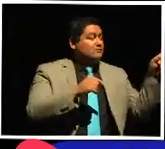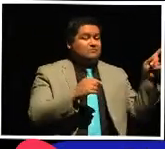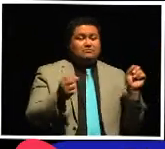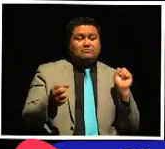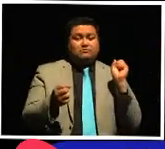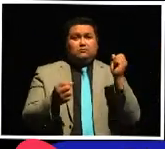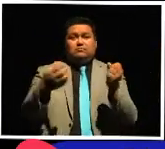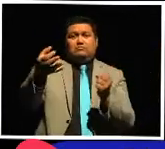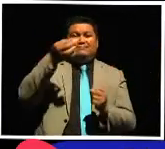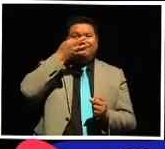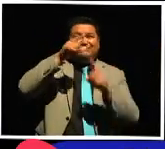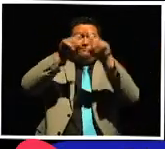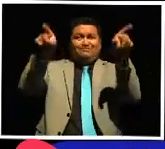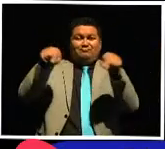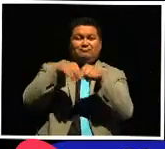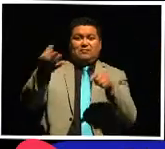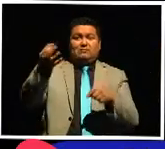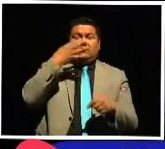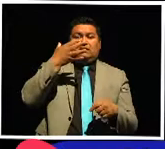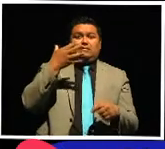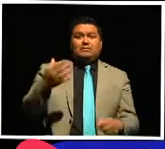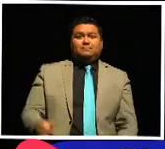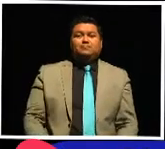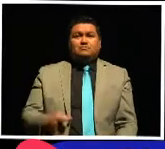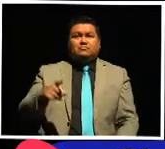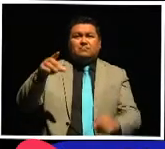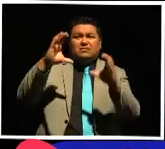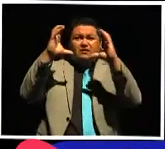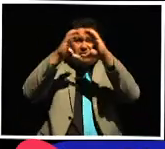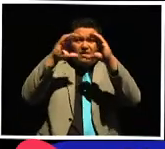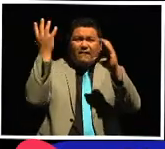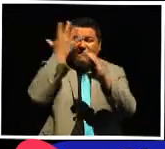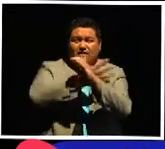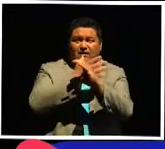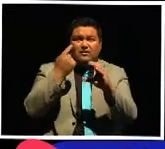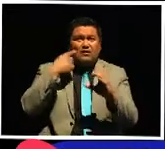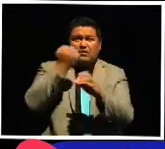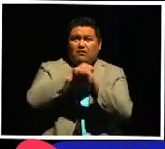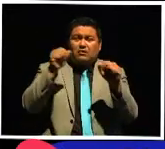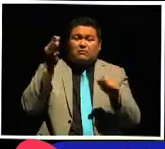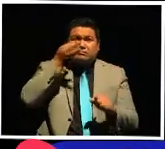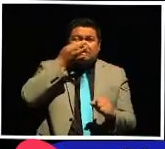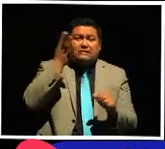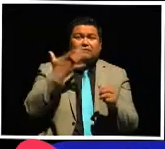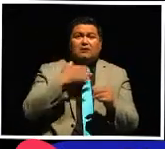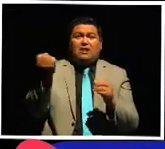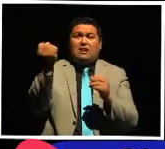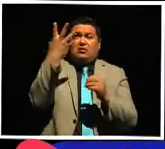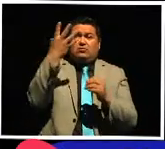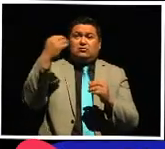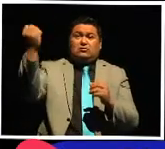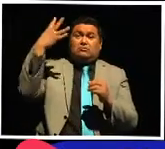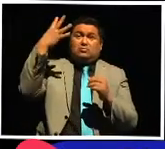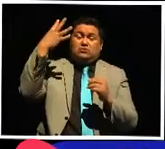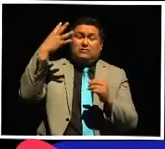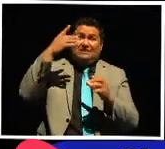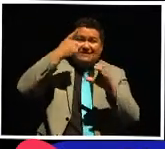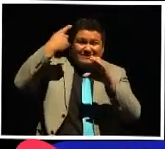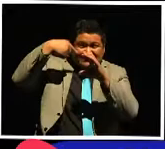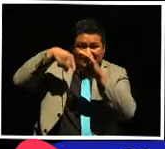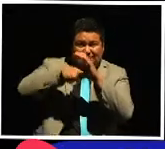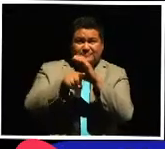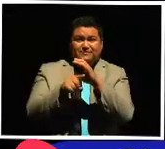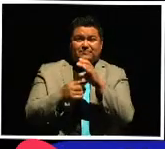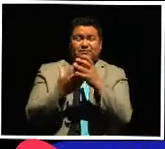ojos. Pero mirando un agujero negro, no podemos mirar dentro de una cierta esfera, porque la luz dentro de esta esfera, mientras que el agujero negro